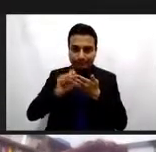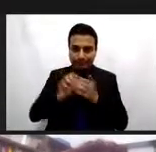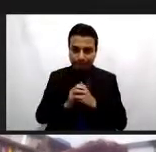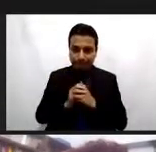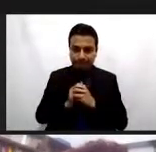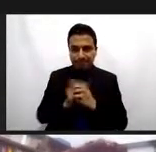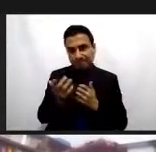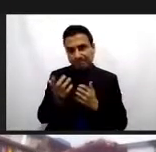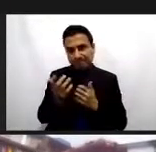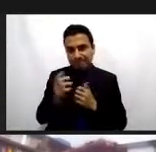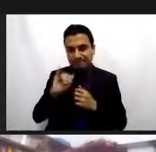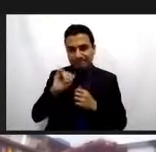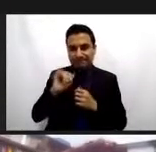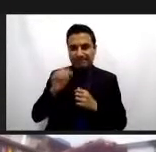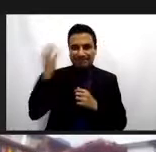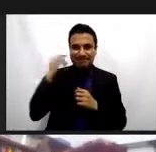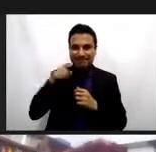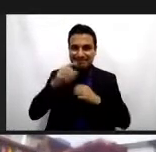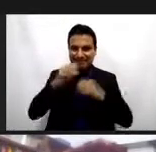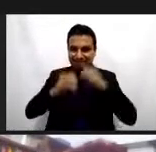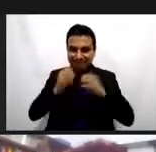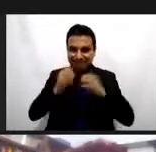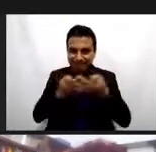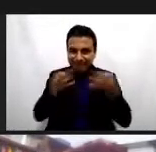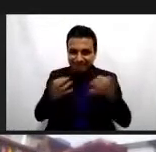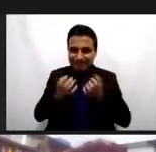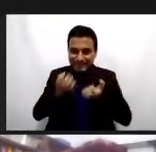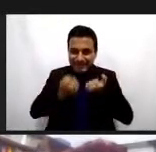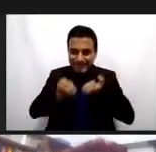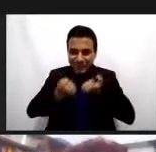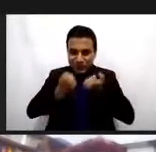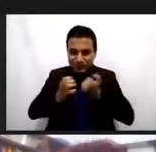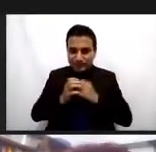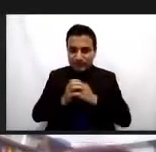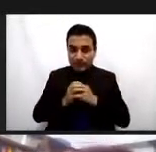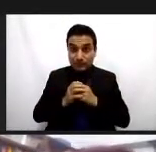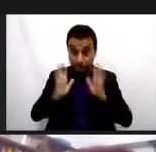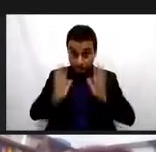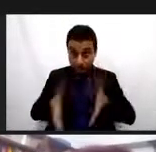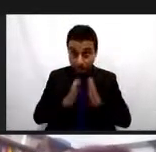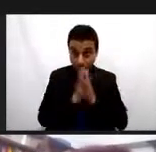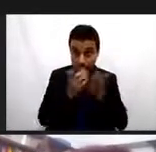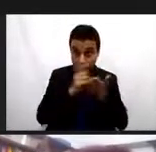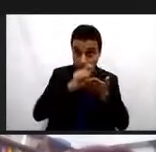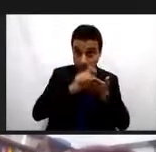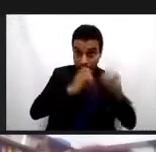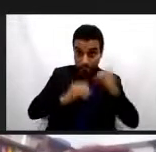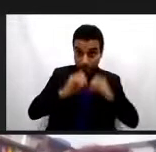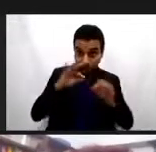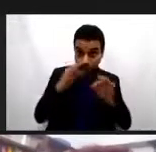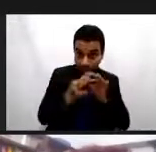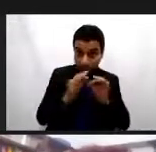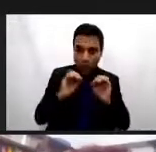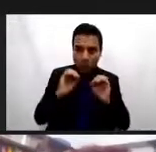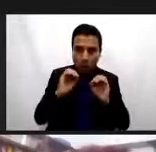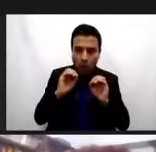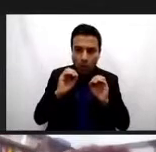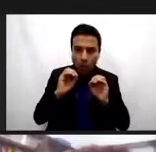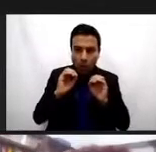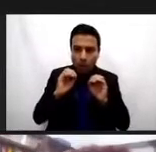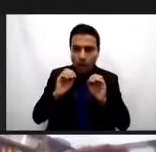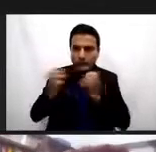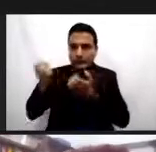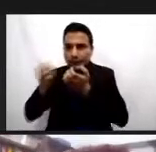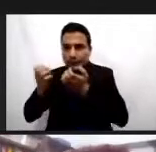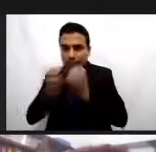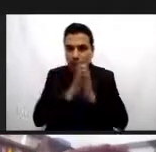cuando partieron Terrenal, los ensayos de Terrenal, si la dramaturgia ya estaba lista o fue una dramaturgia que se fue construyendo en los procesos